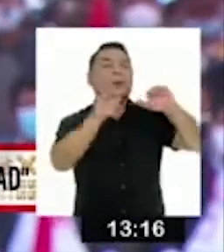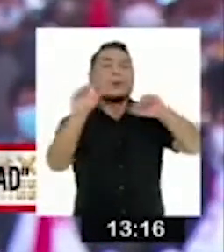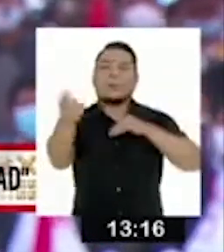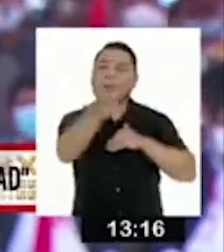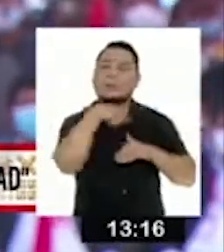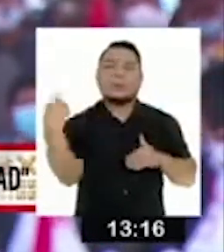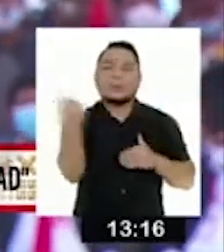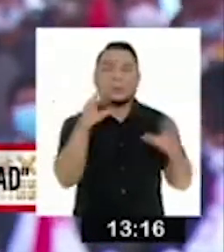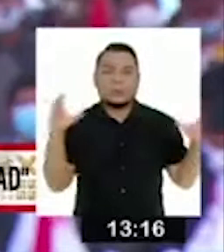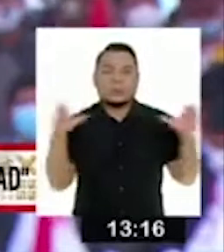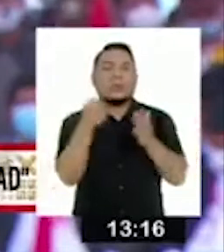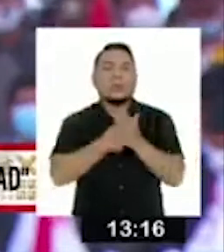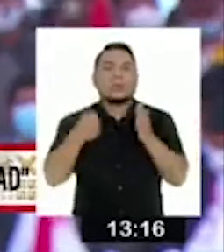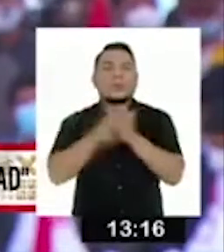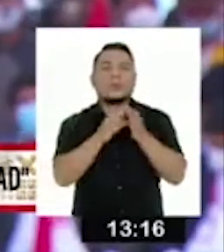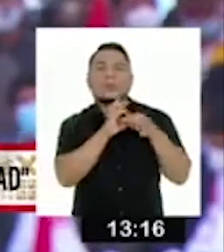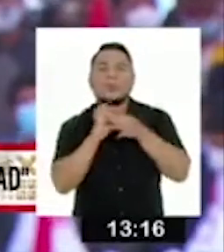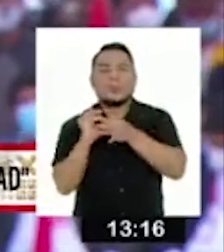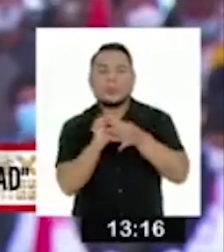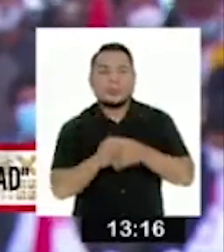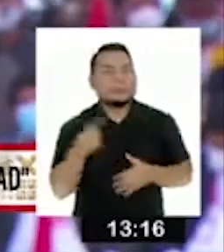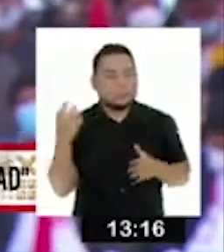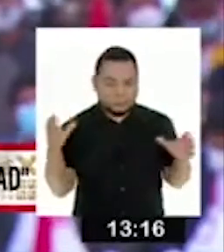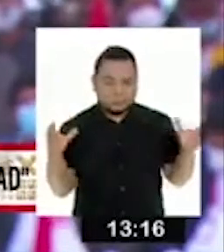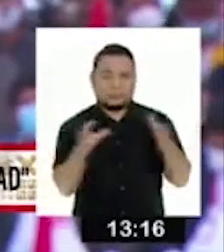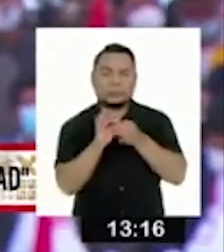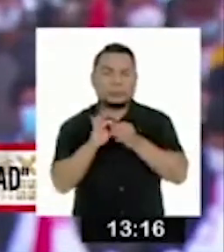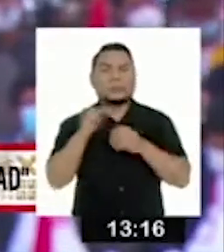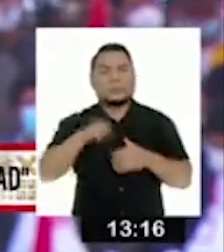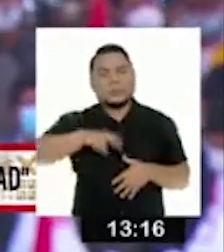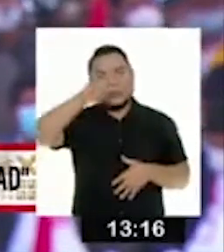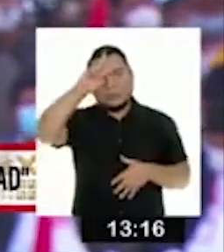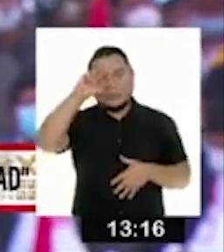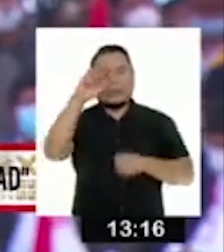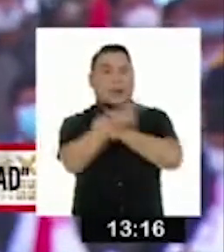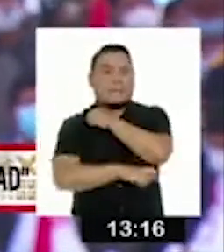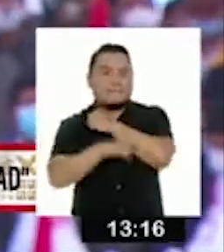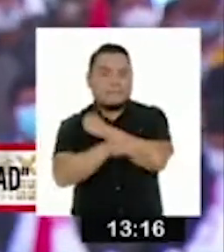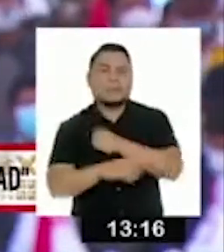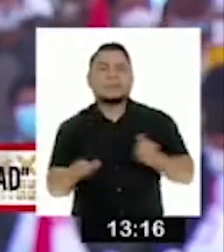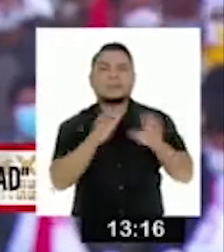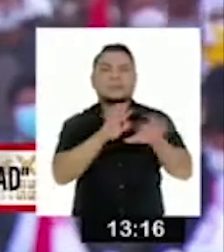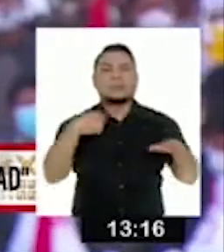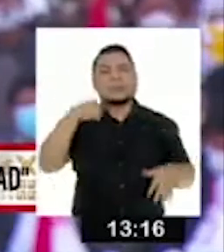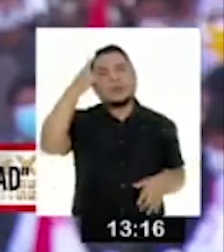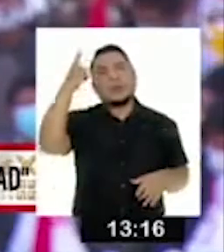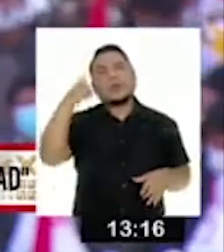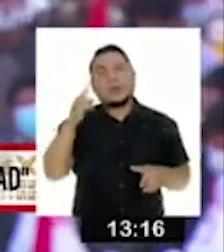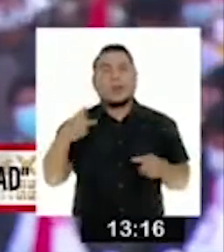luchar juntos, unidos como nación, para que no haya más sueños